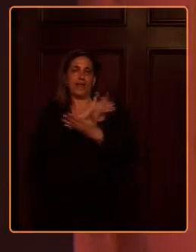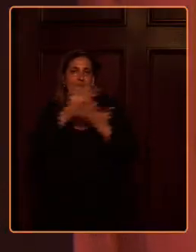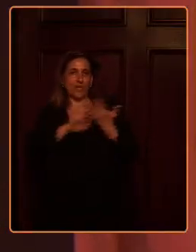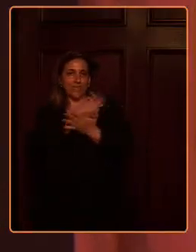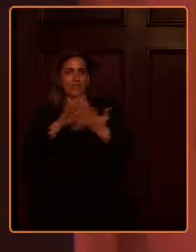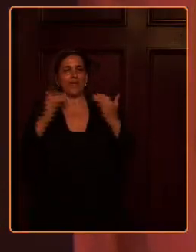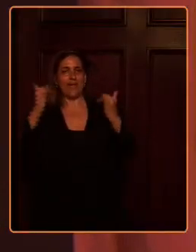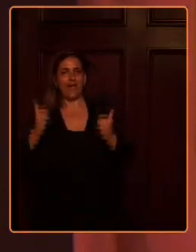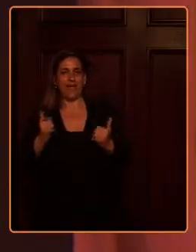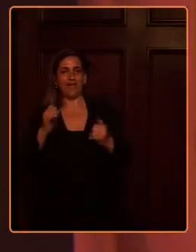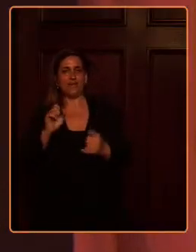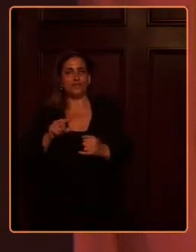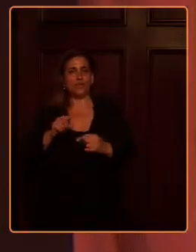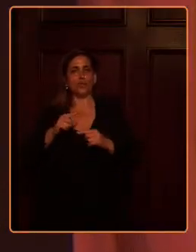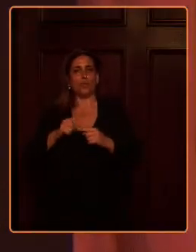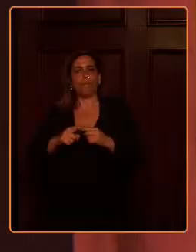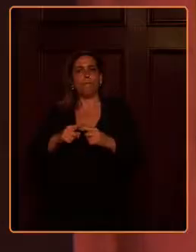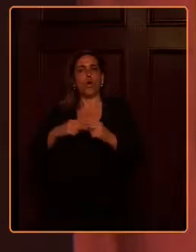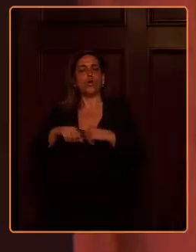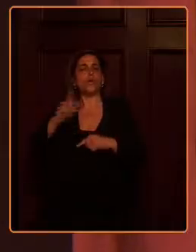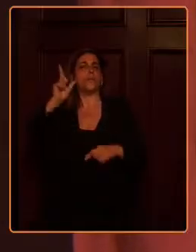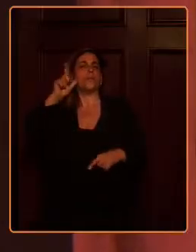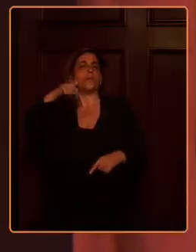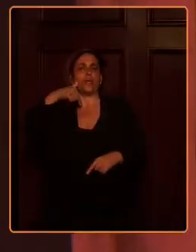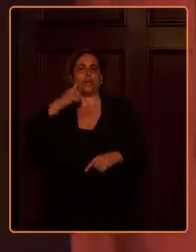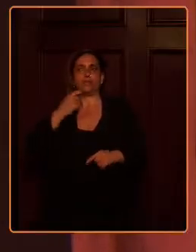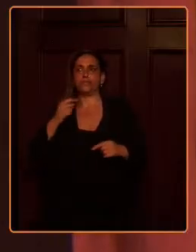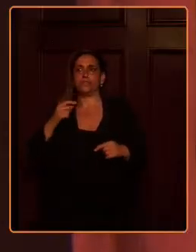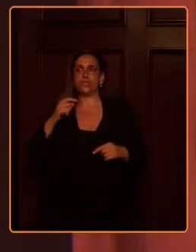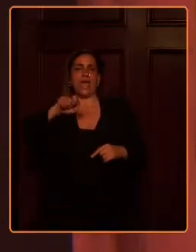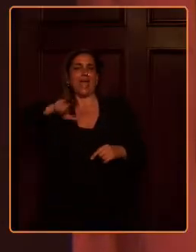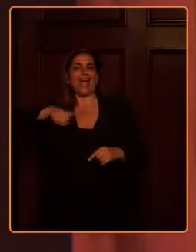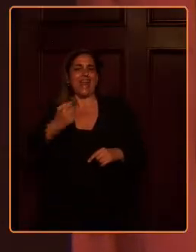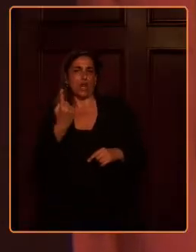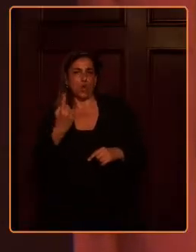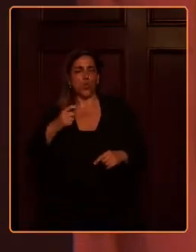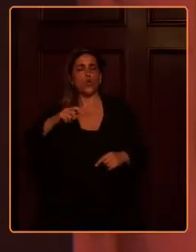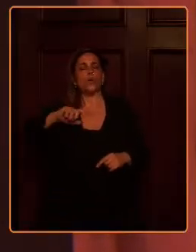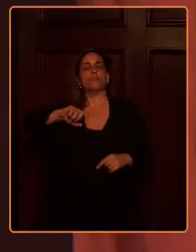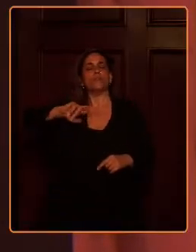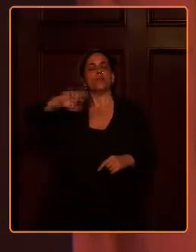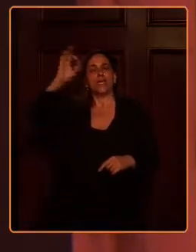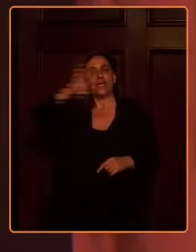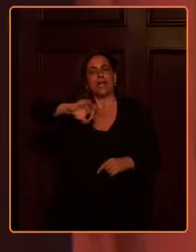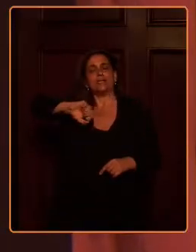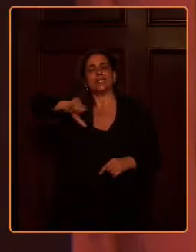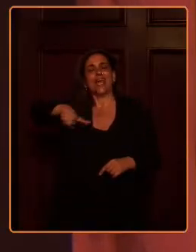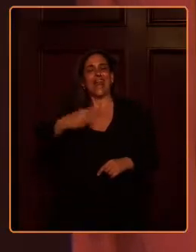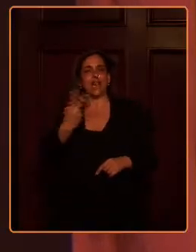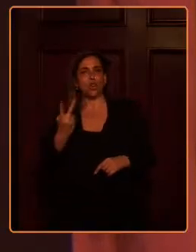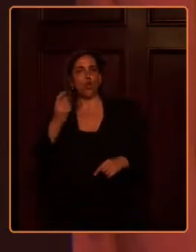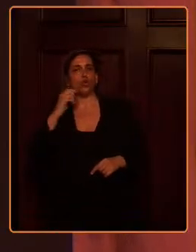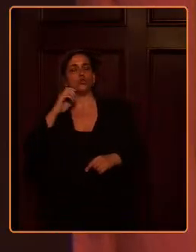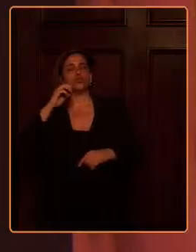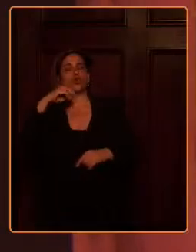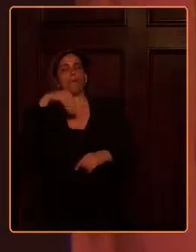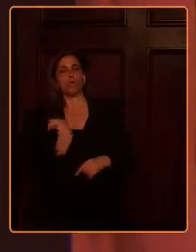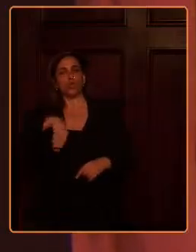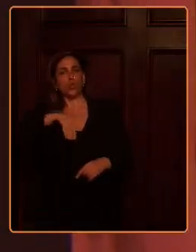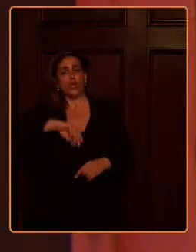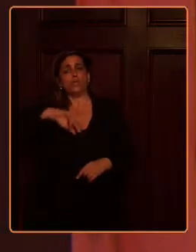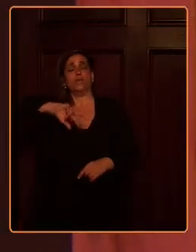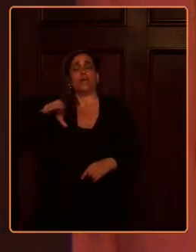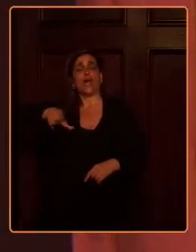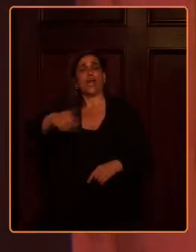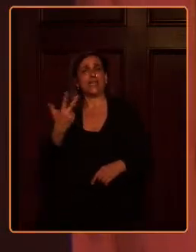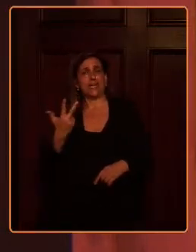señas, a través de las vinchas, en el canal 1 inglés, en el canal 2 portugués y en el canal 3 español. Quienes nos